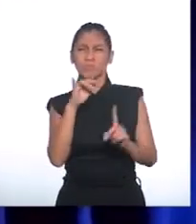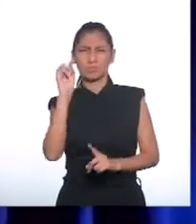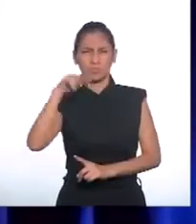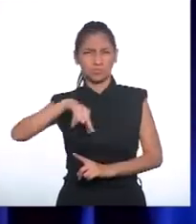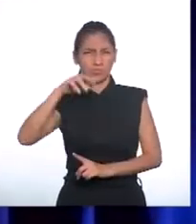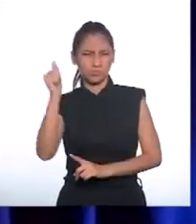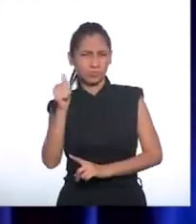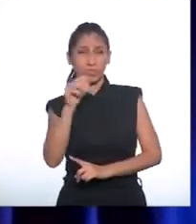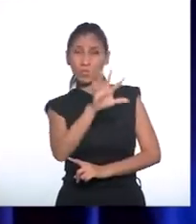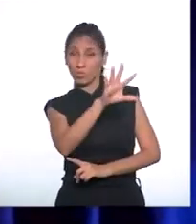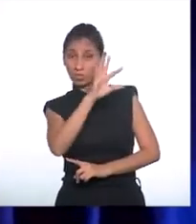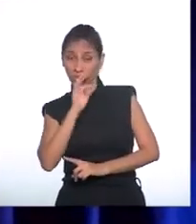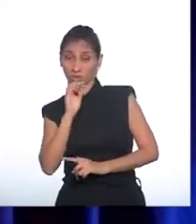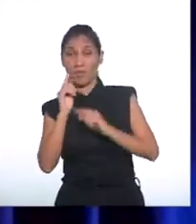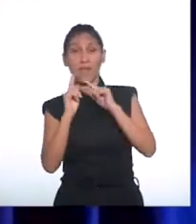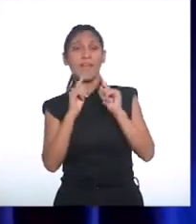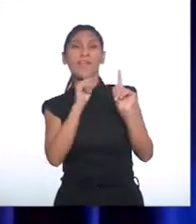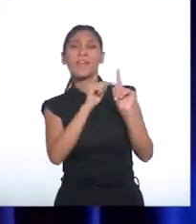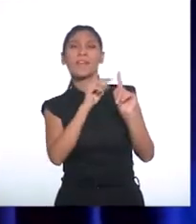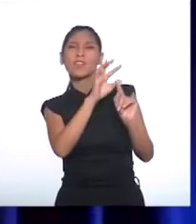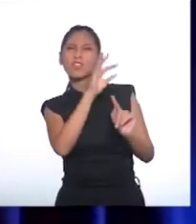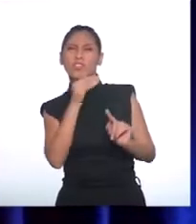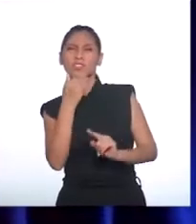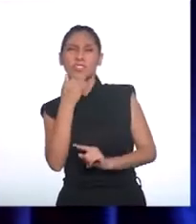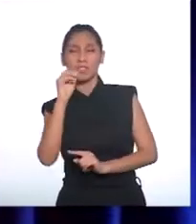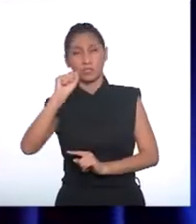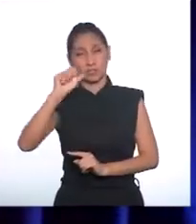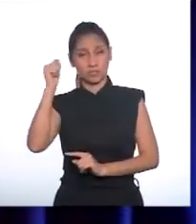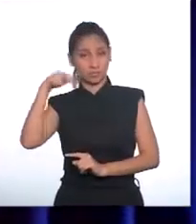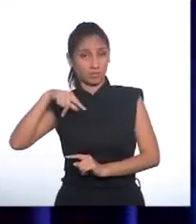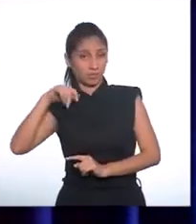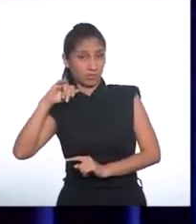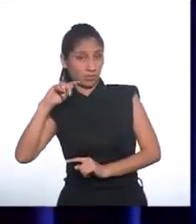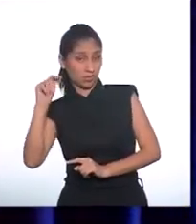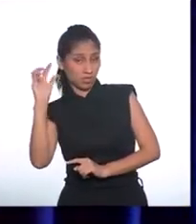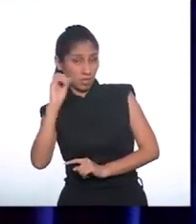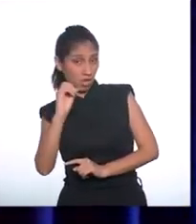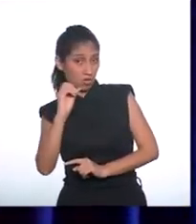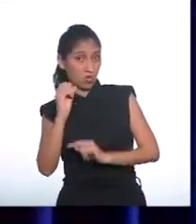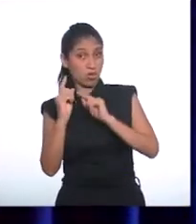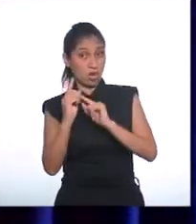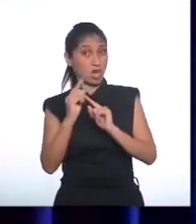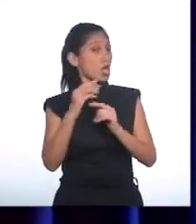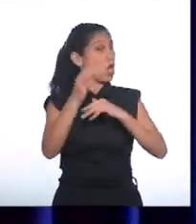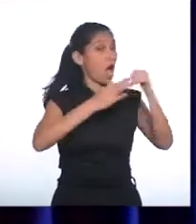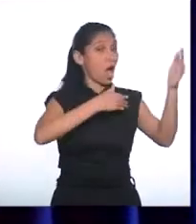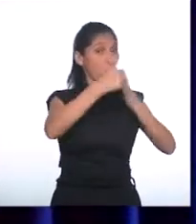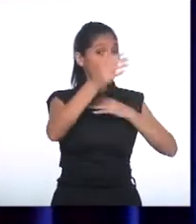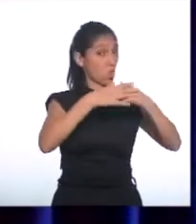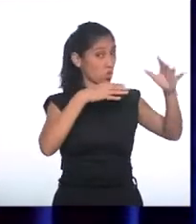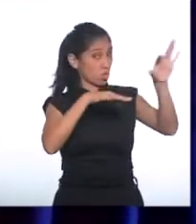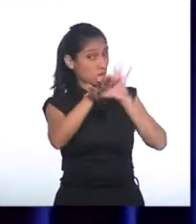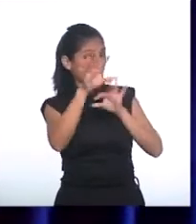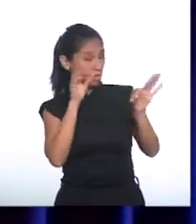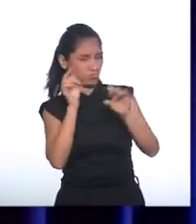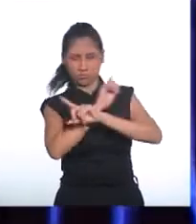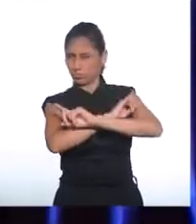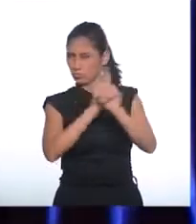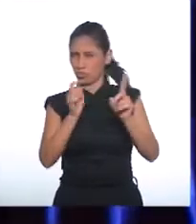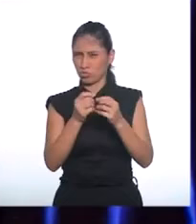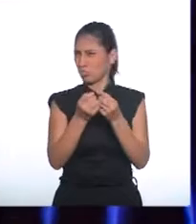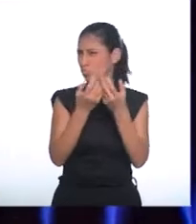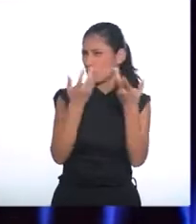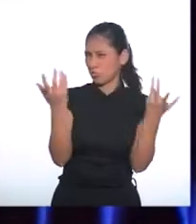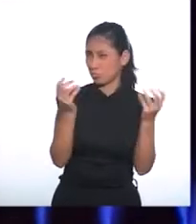el señor Santiago. Dice no querer a cualquier misti. ¿Cómo será?